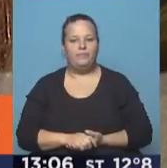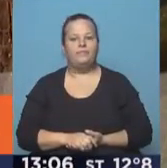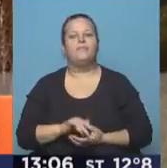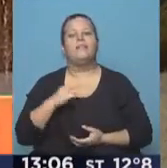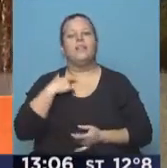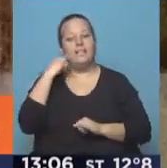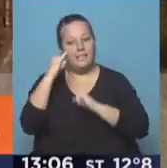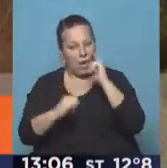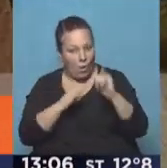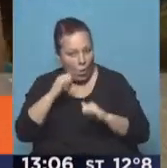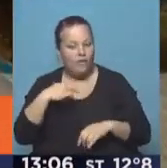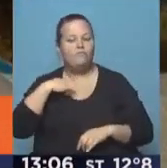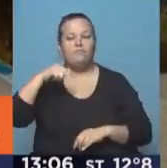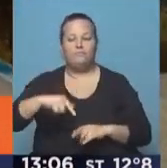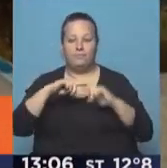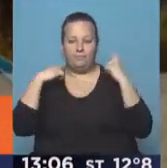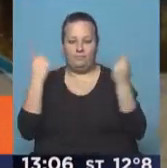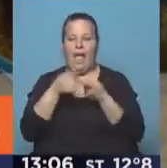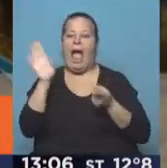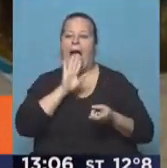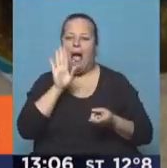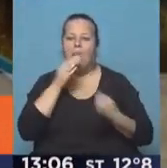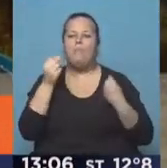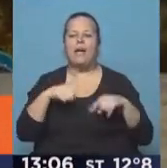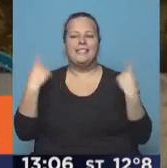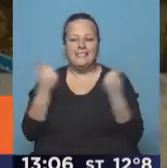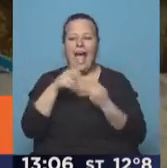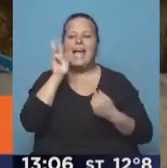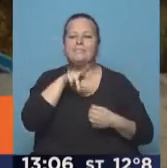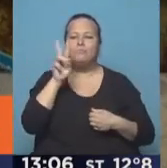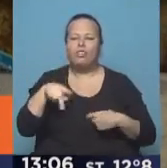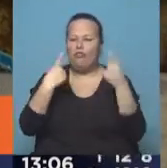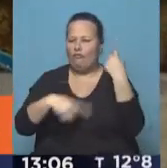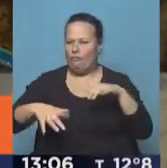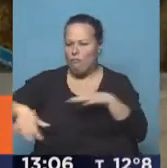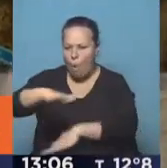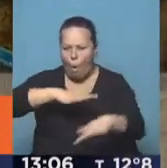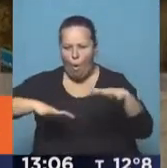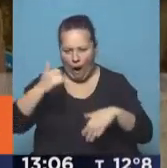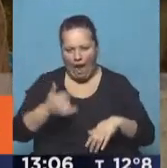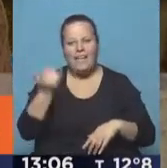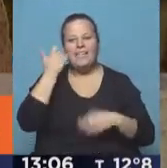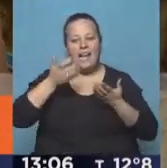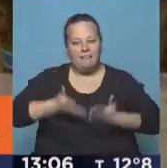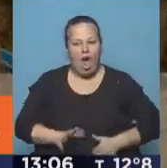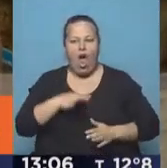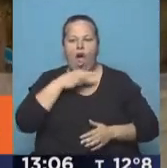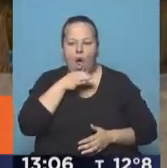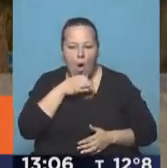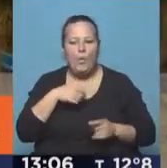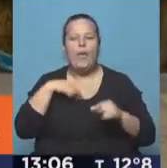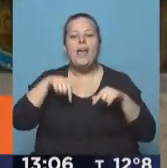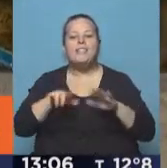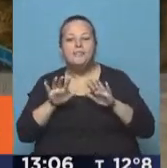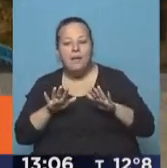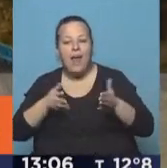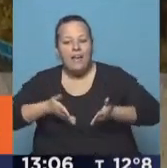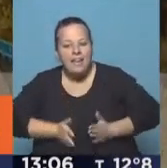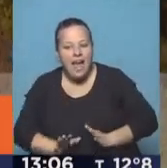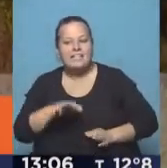Alejandro, te cuento que estamos en el pabellón amarillo porque esta es una exposición muy dinámica. Ya nacieron ovejas, estamos a la espera de que